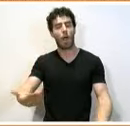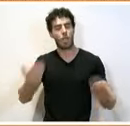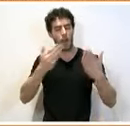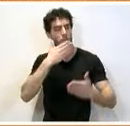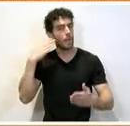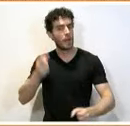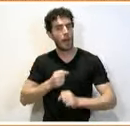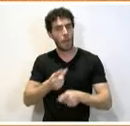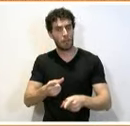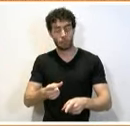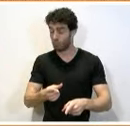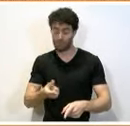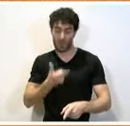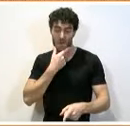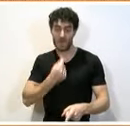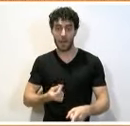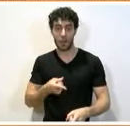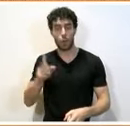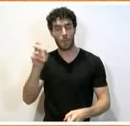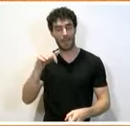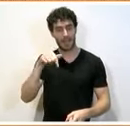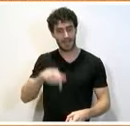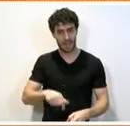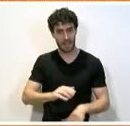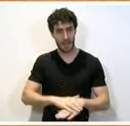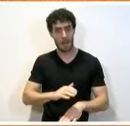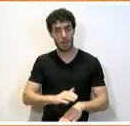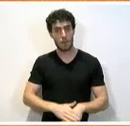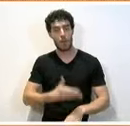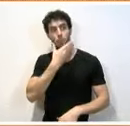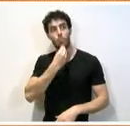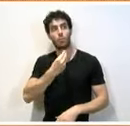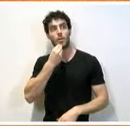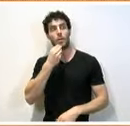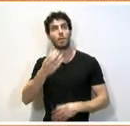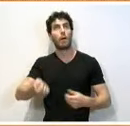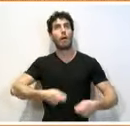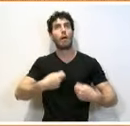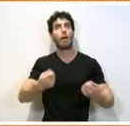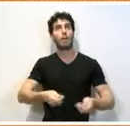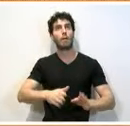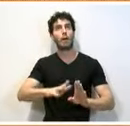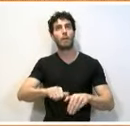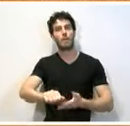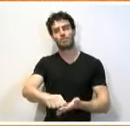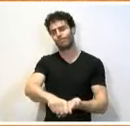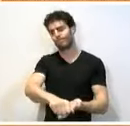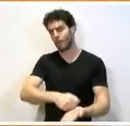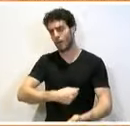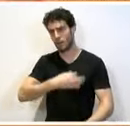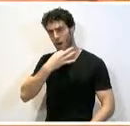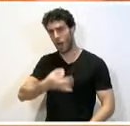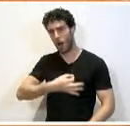Usted sí que quiere venir aquí a tener escaparates para decir la nada. Parole, parole, parole.